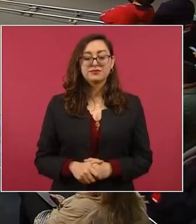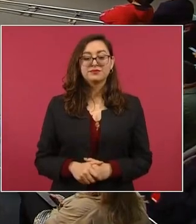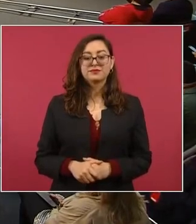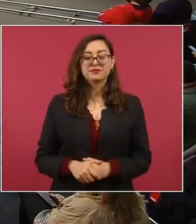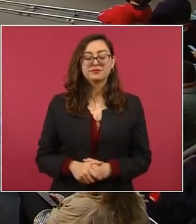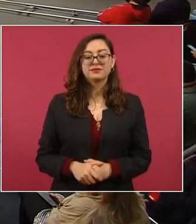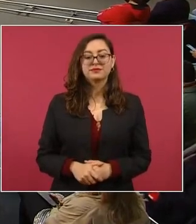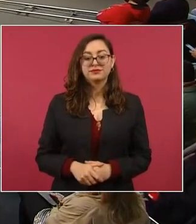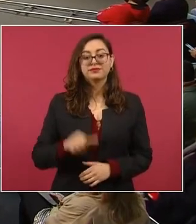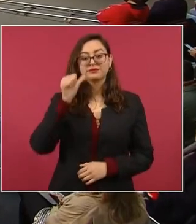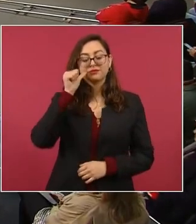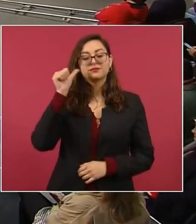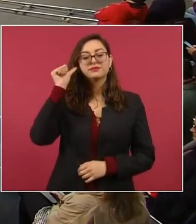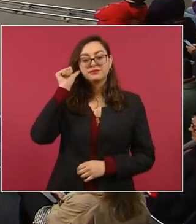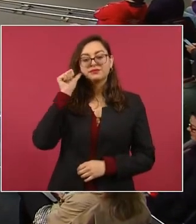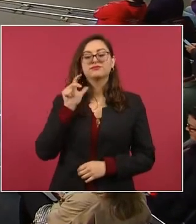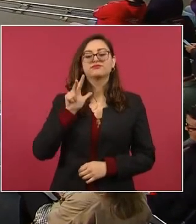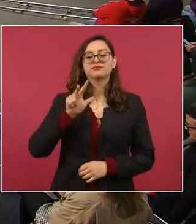79 cerró ayer.